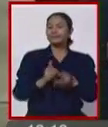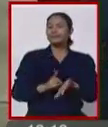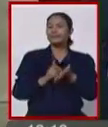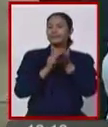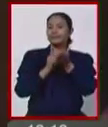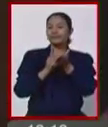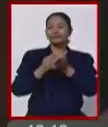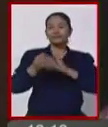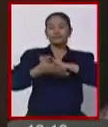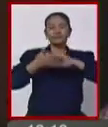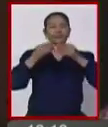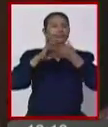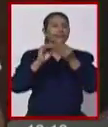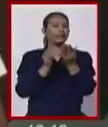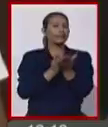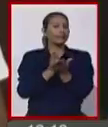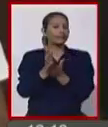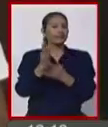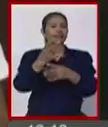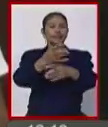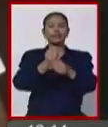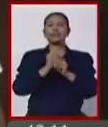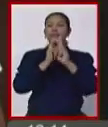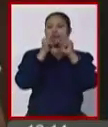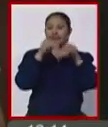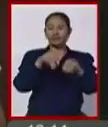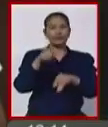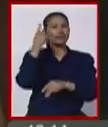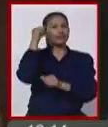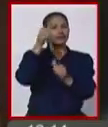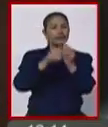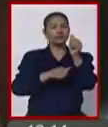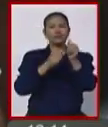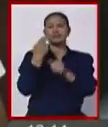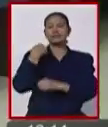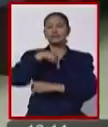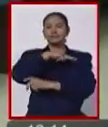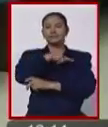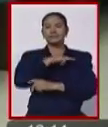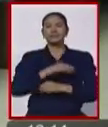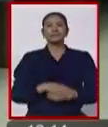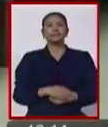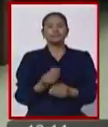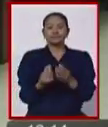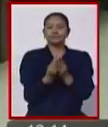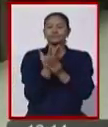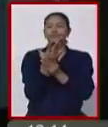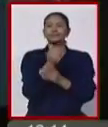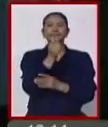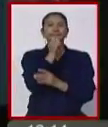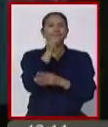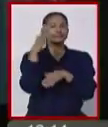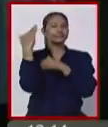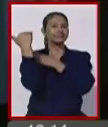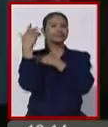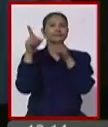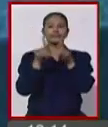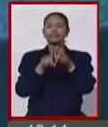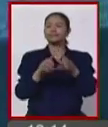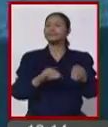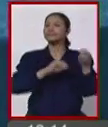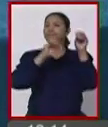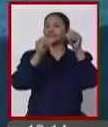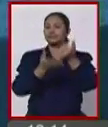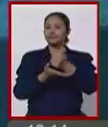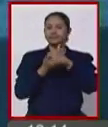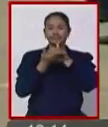de justicia y de derecho, recuperar el mar para cada uno de nosotros. Los productores y privados en Santa Cruz también pondrán